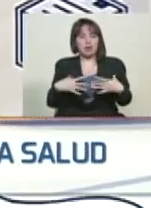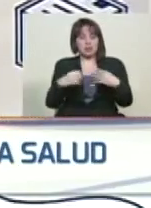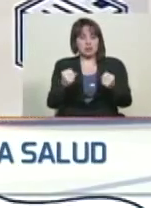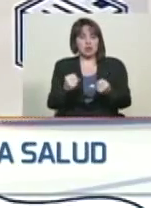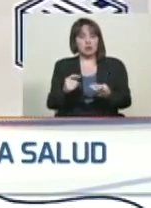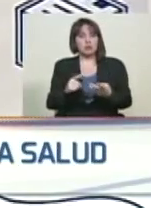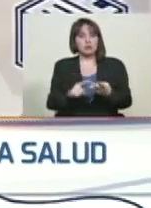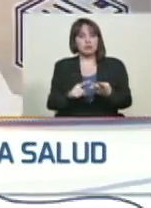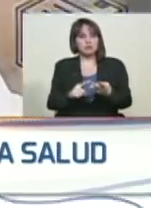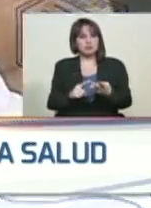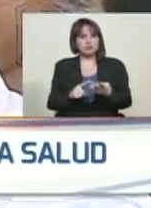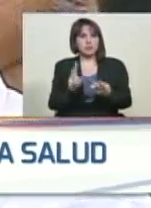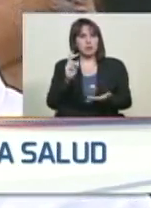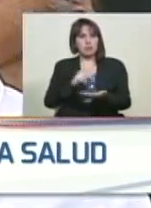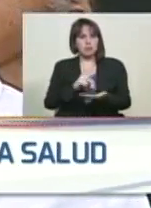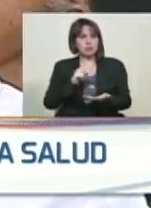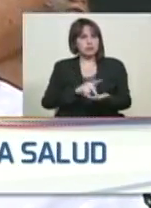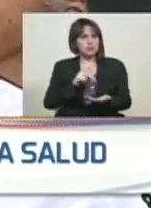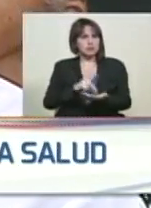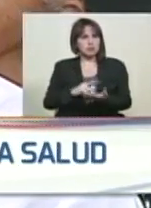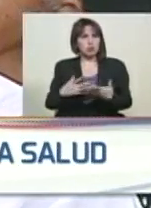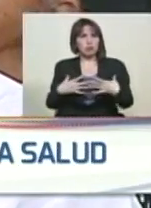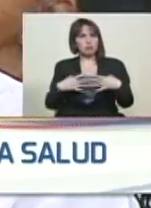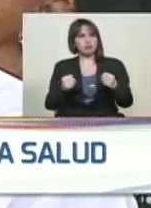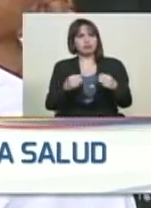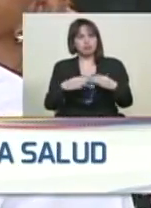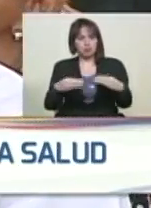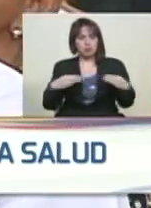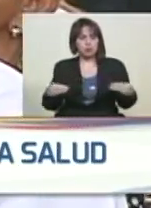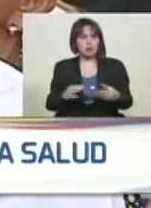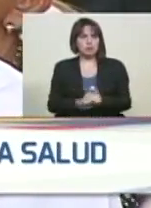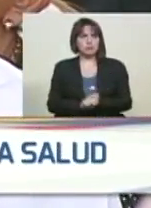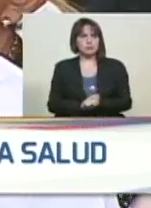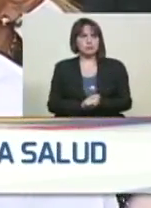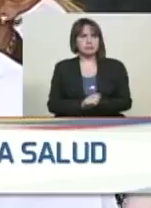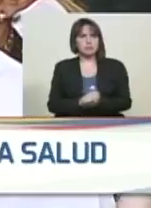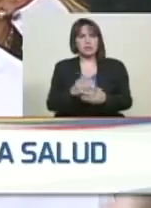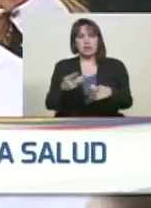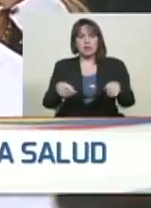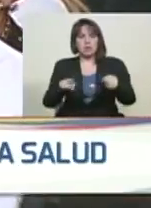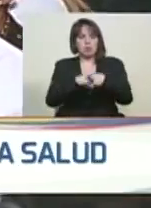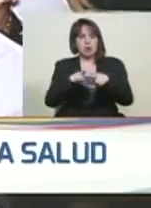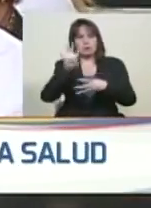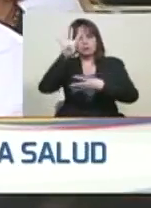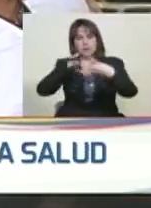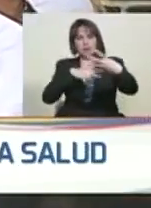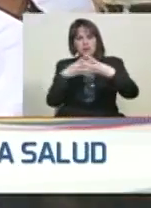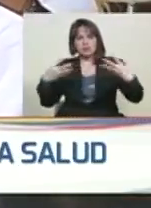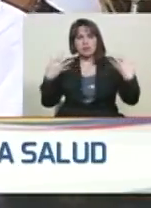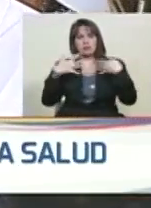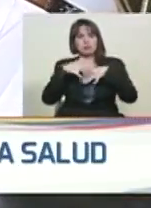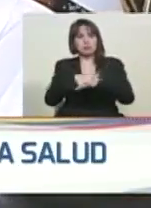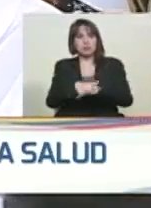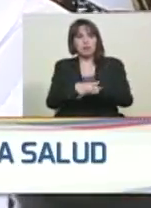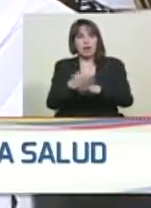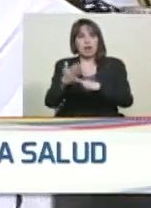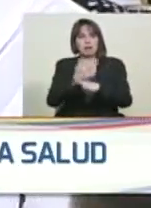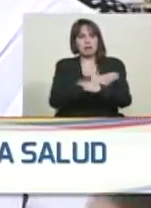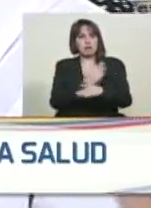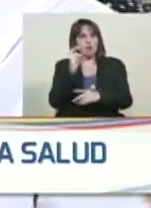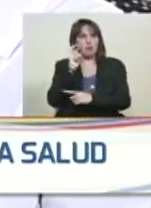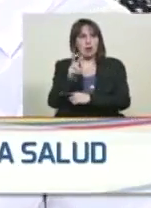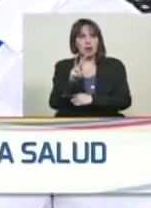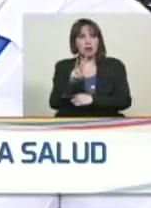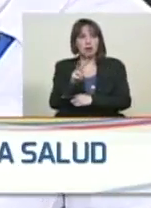La tercera, la participación popular en salud, importante y transversal a las anteriores. De estos 345 propuestas